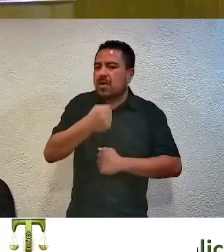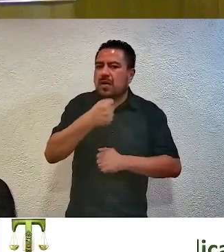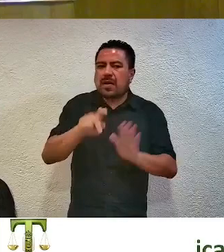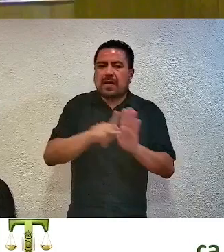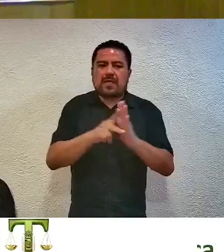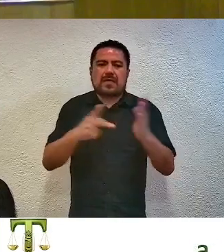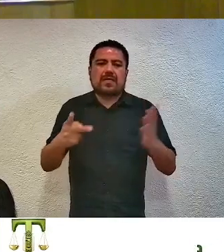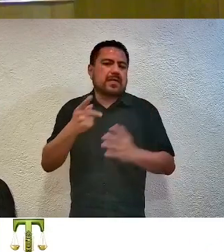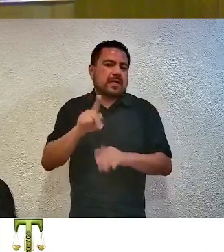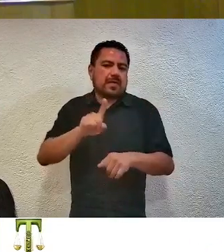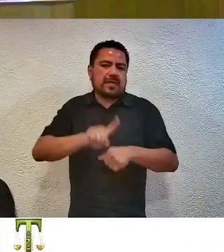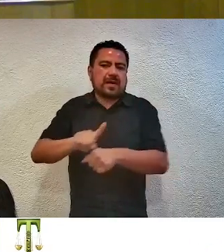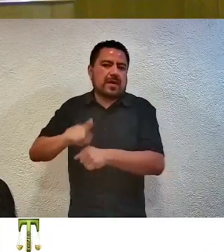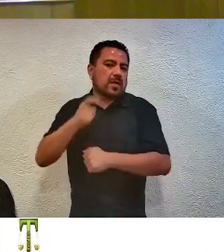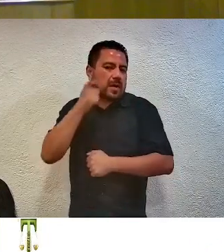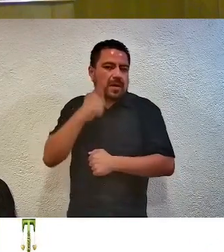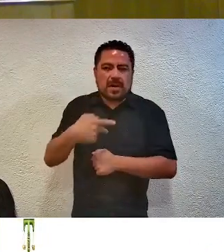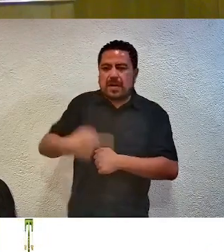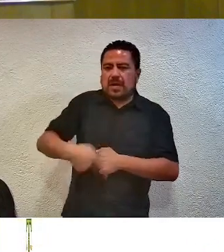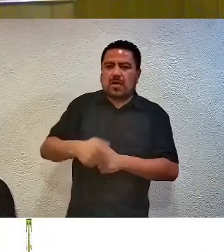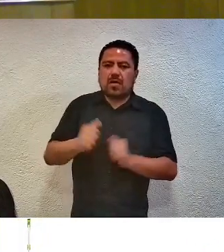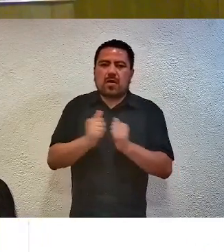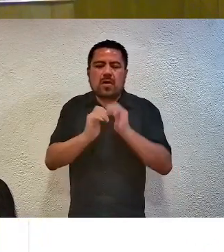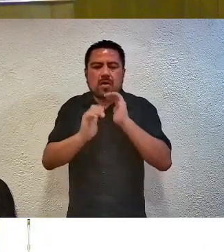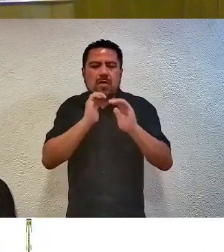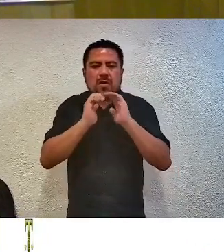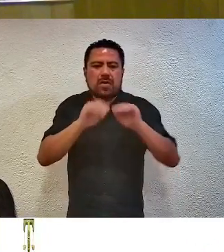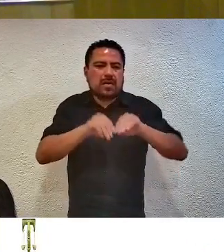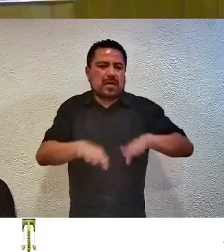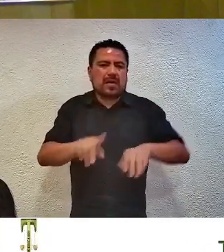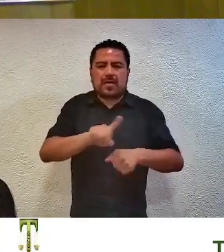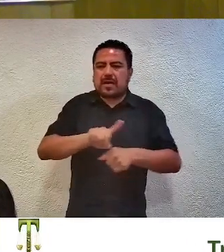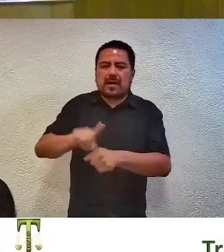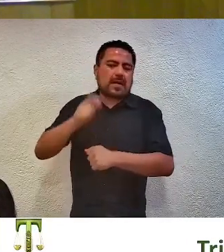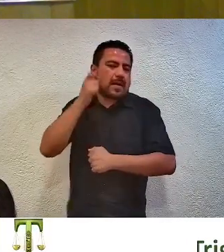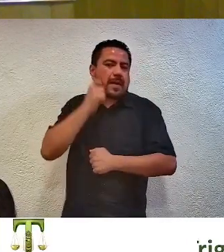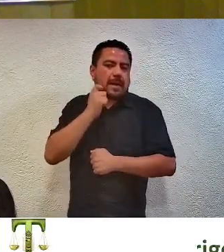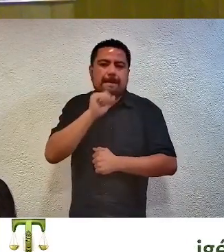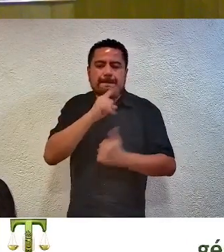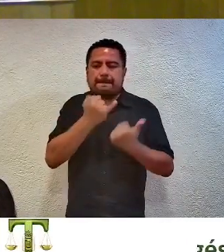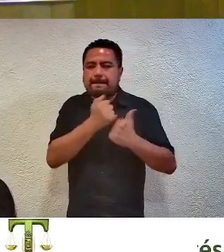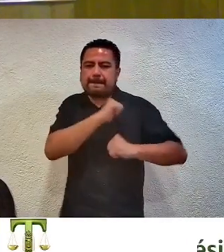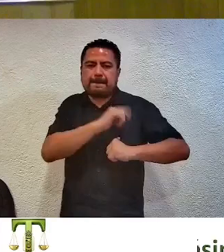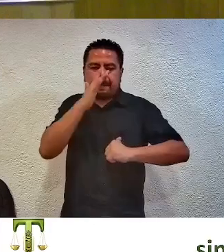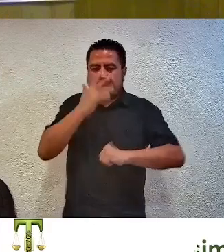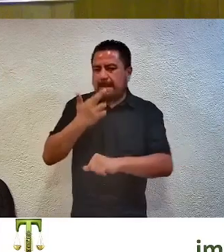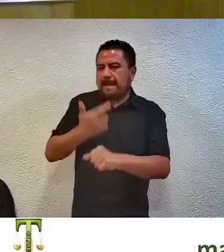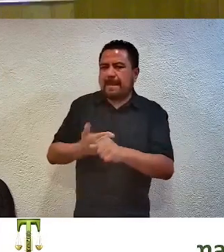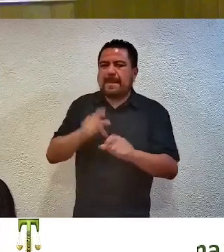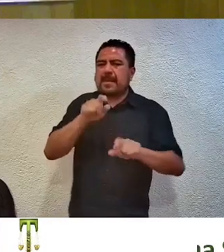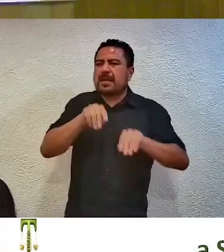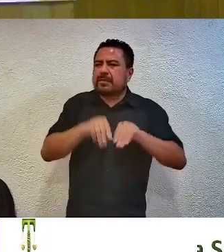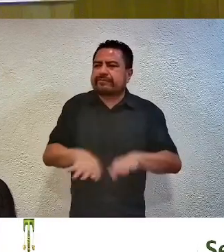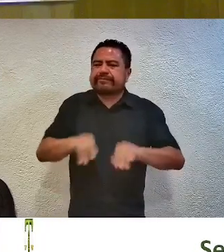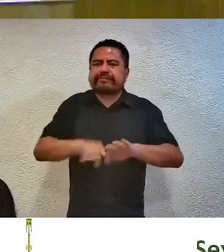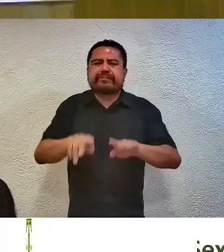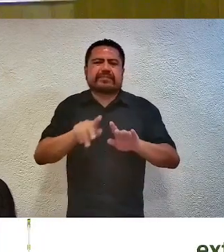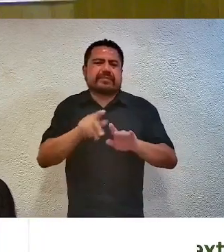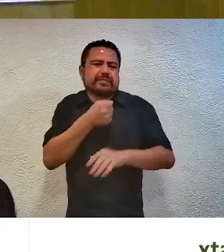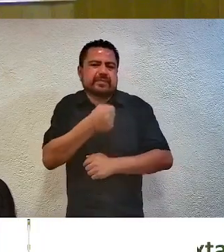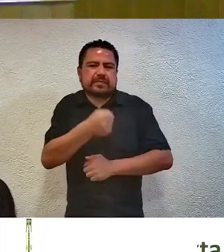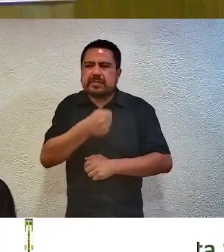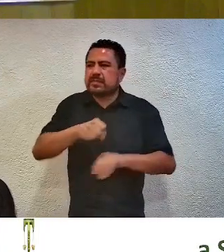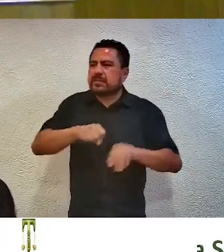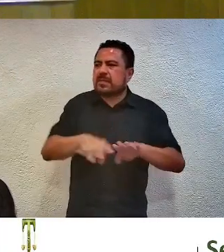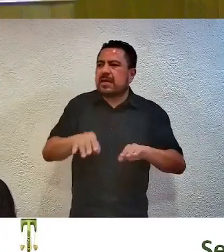Diario de Guerrero, el medio de comunicación Periódico Diario de Guerrero, y de los autores de las notas y o columnas periodísticas publicadas